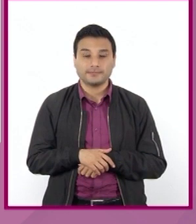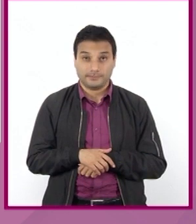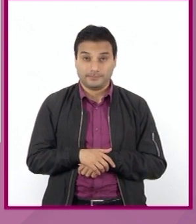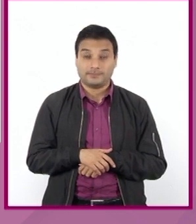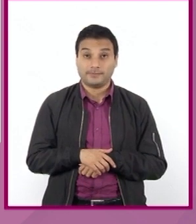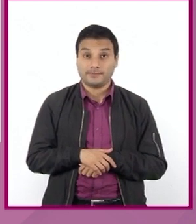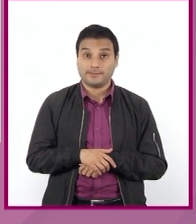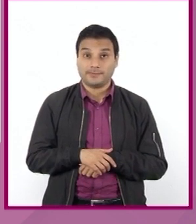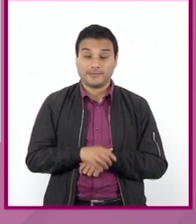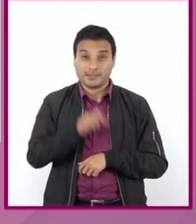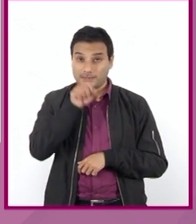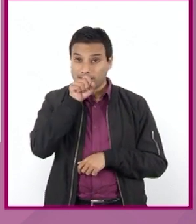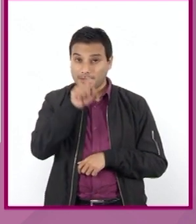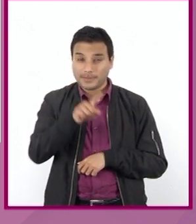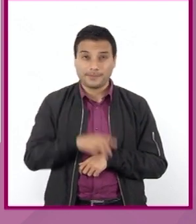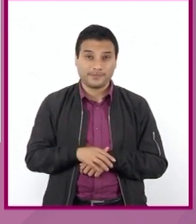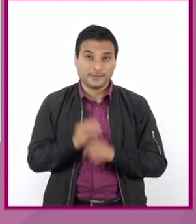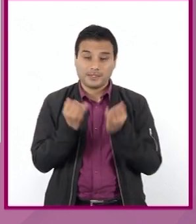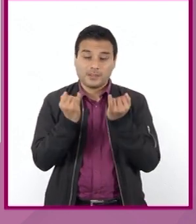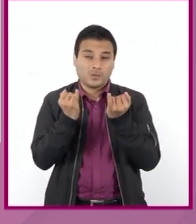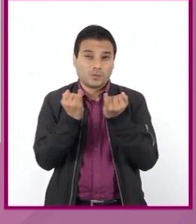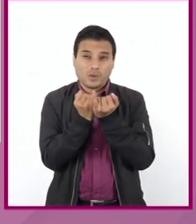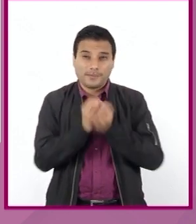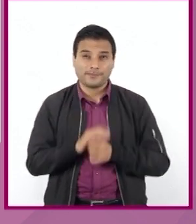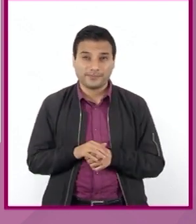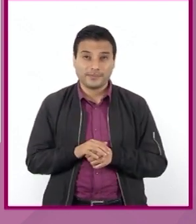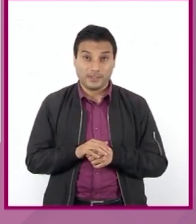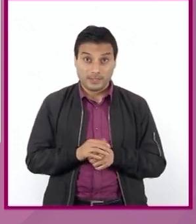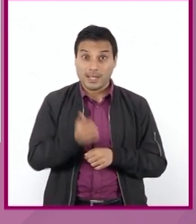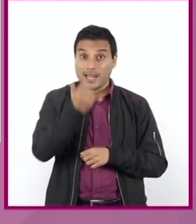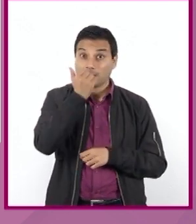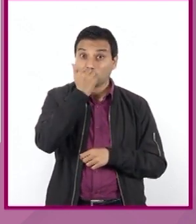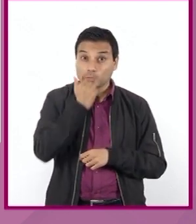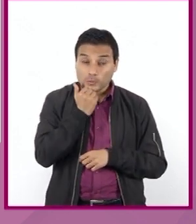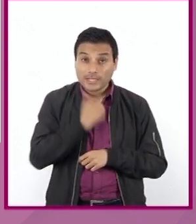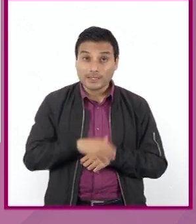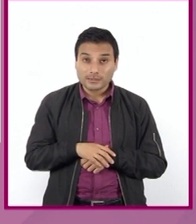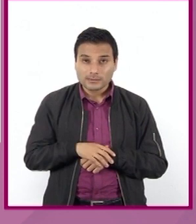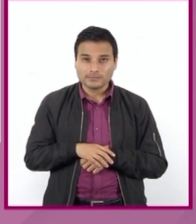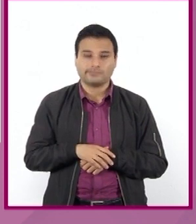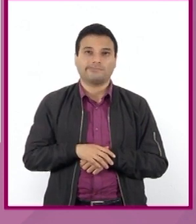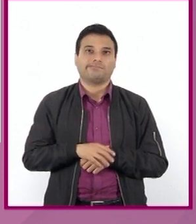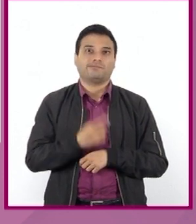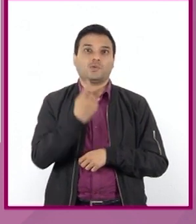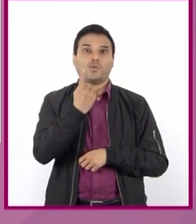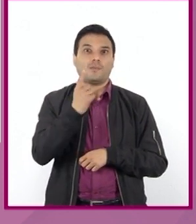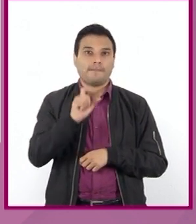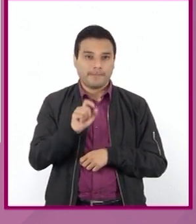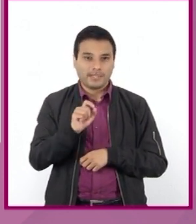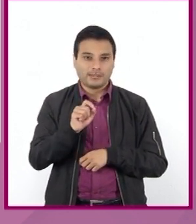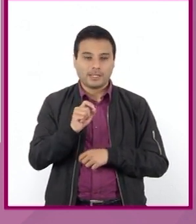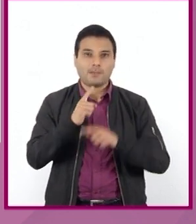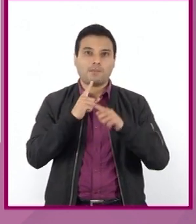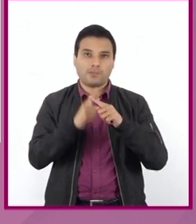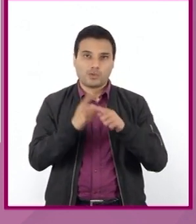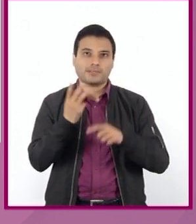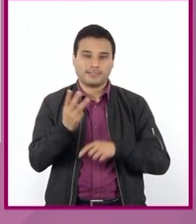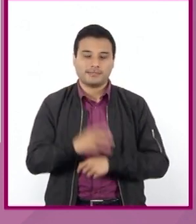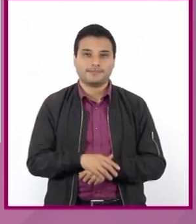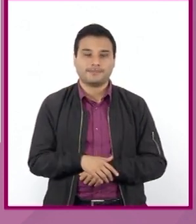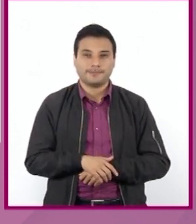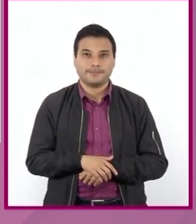triplica la cantidad en mililitros de refresco y asimismo se triplica la cantidad en kilogramos de consumo de